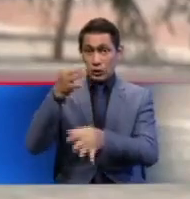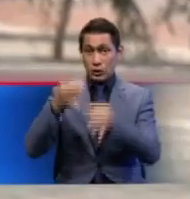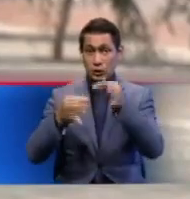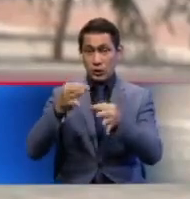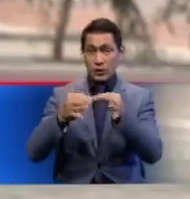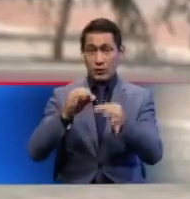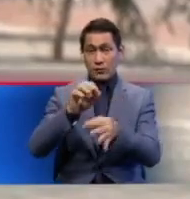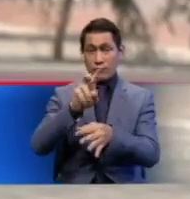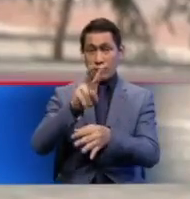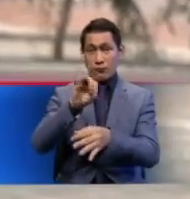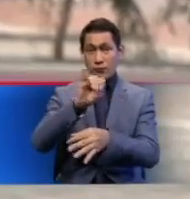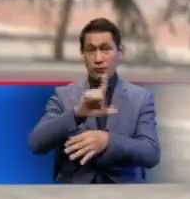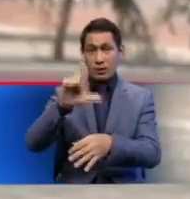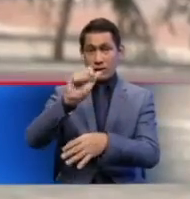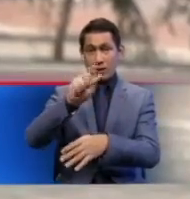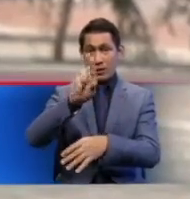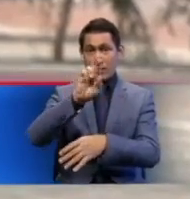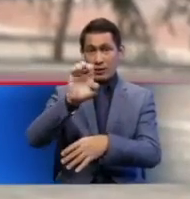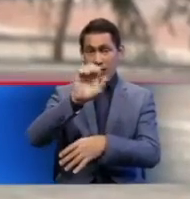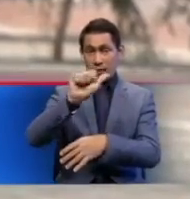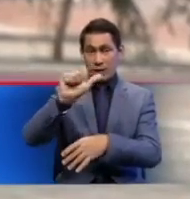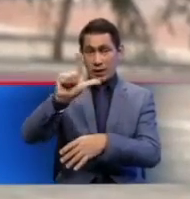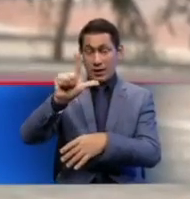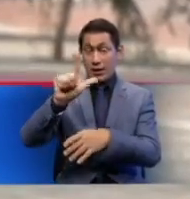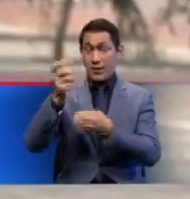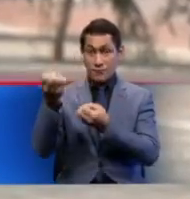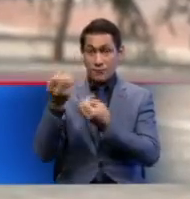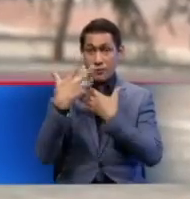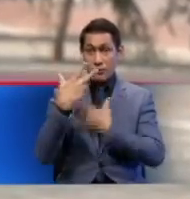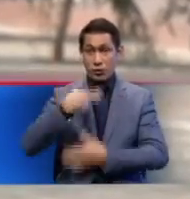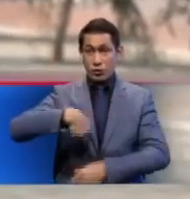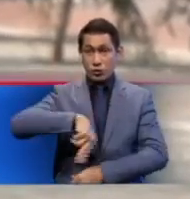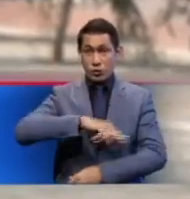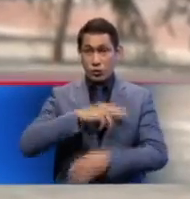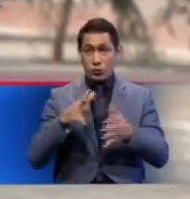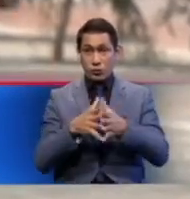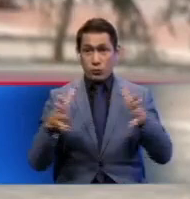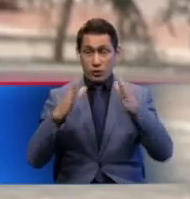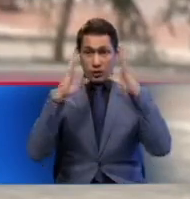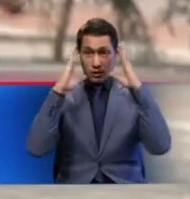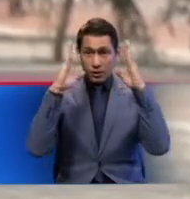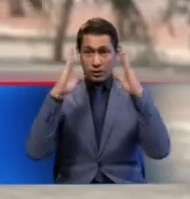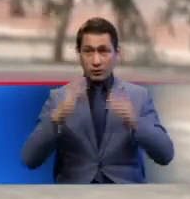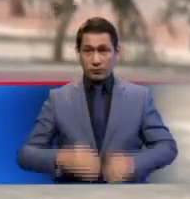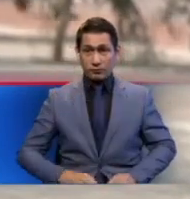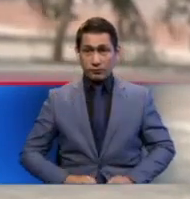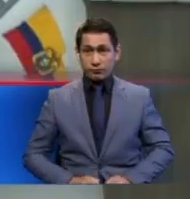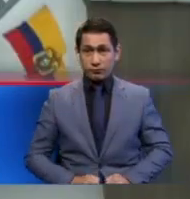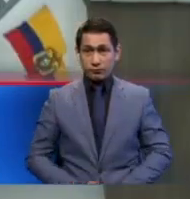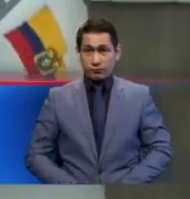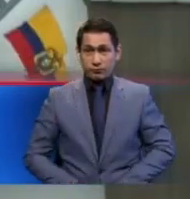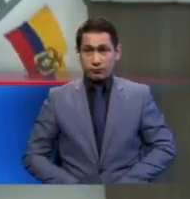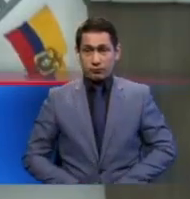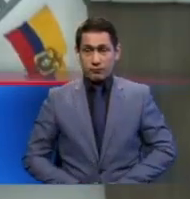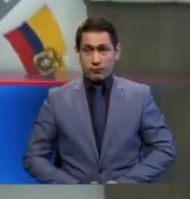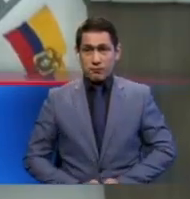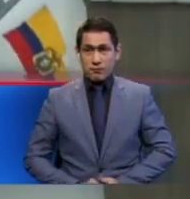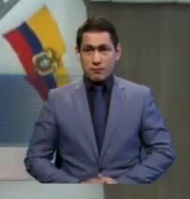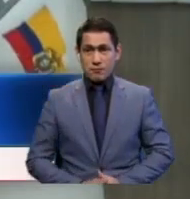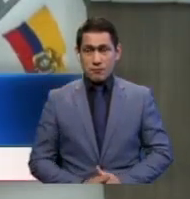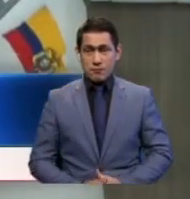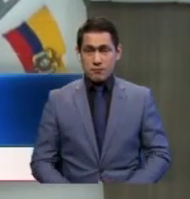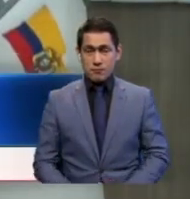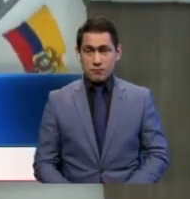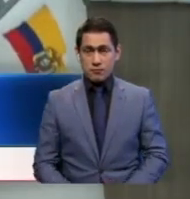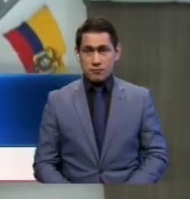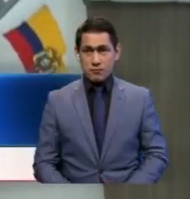Mercedes Villarreal, se lo confirmó al noticiero. Pongamos atención a sus declaraciones. Con respecto